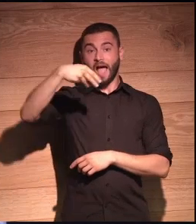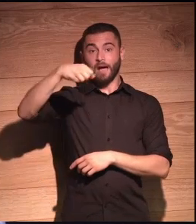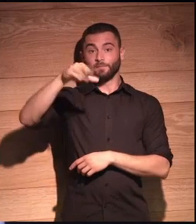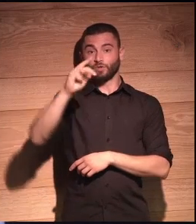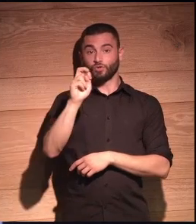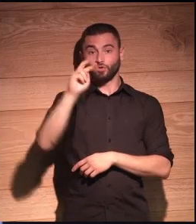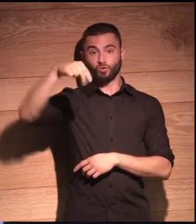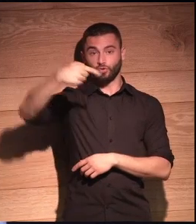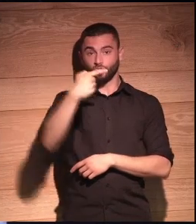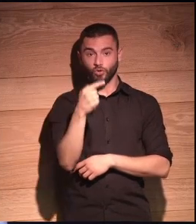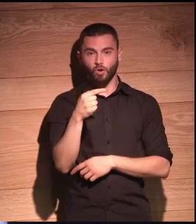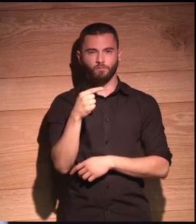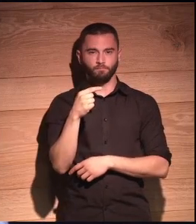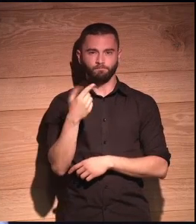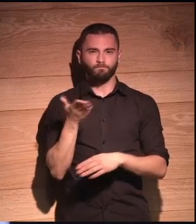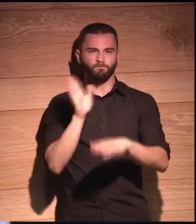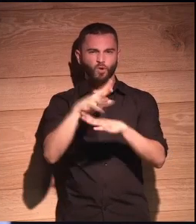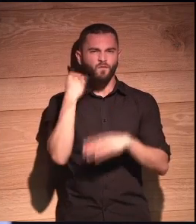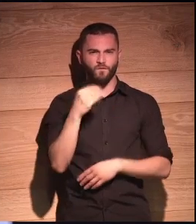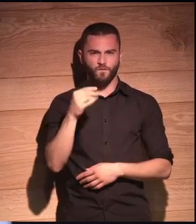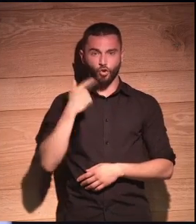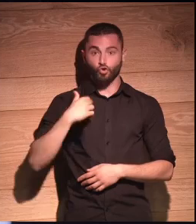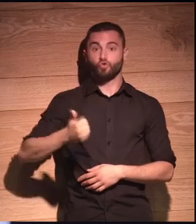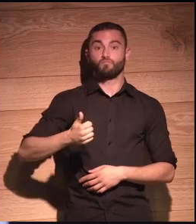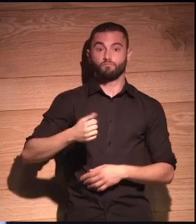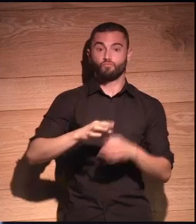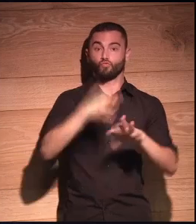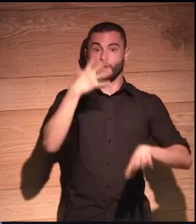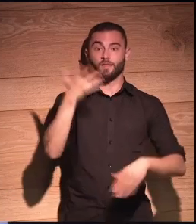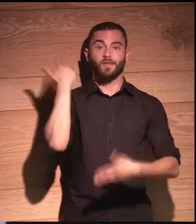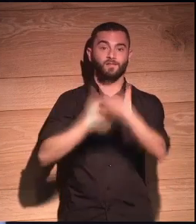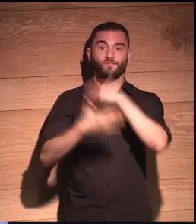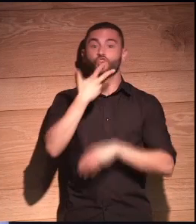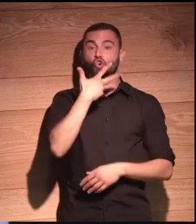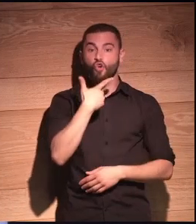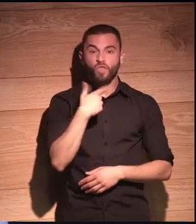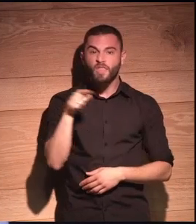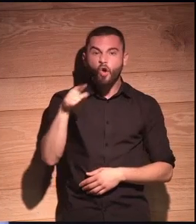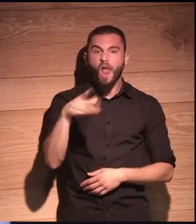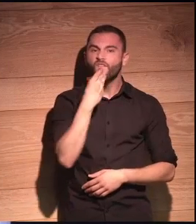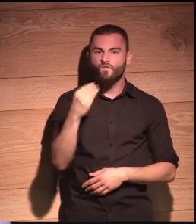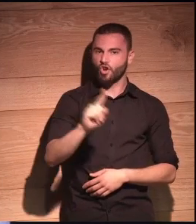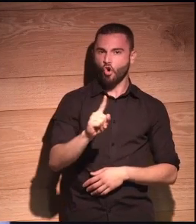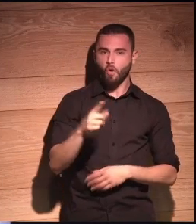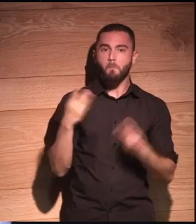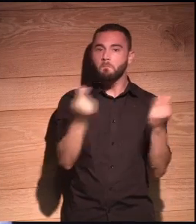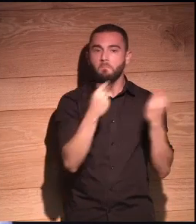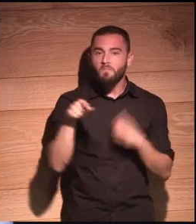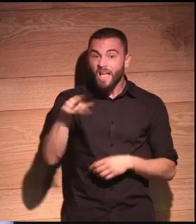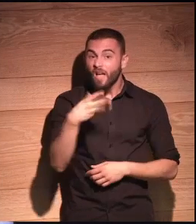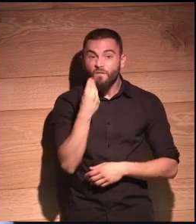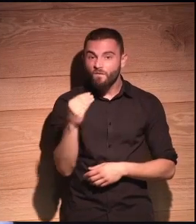de vista lo refleja demasiado frío, yo tuve la suerte de conocerlo y no me dio esa sensación.